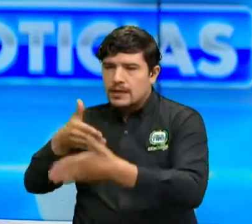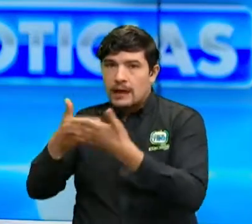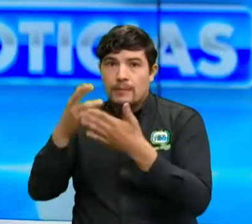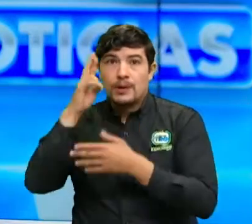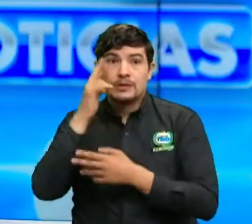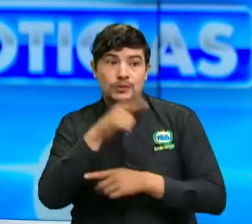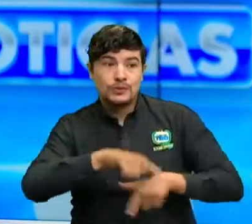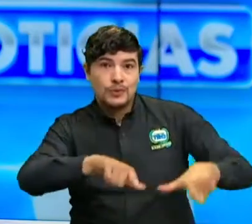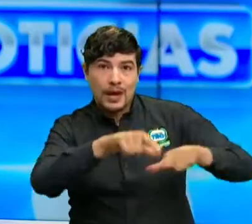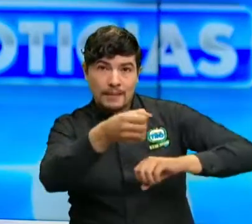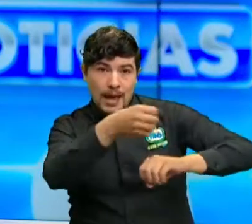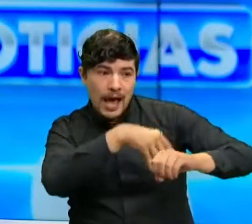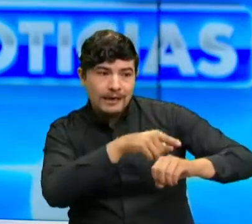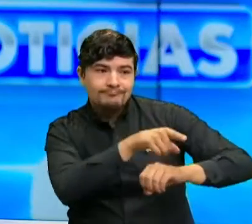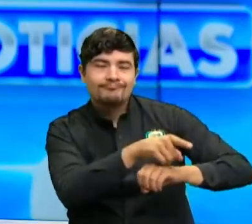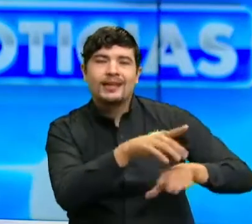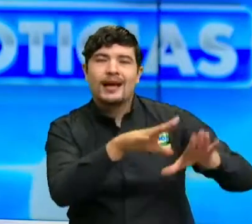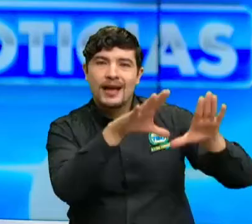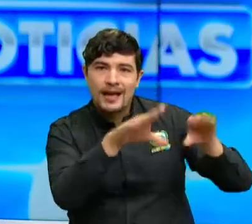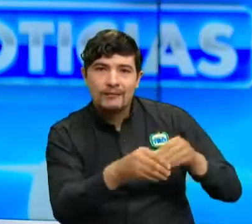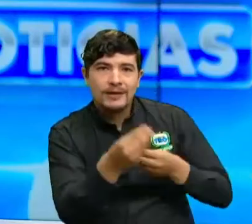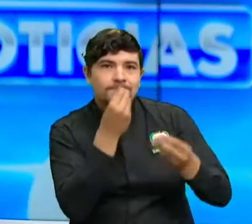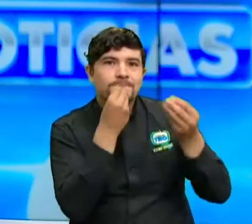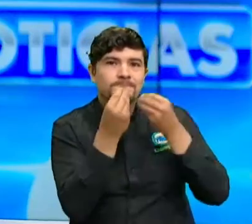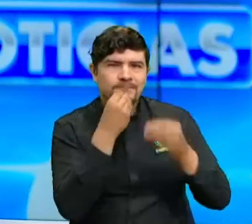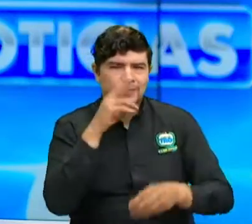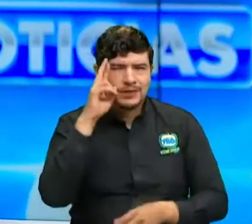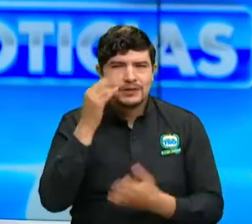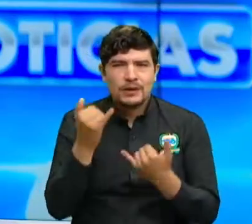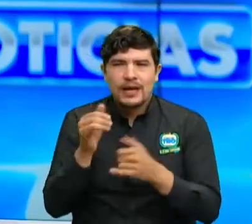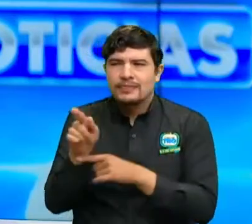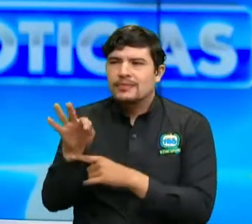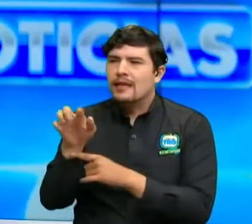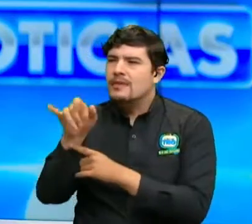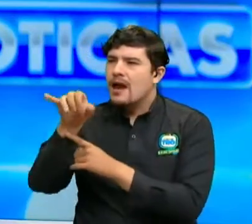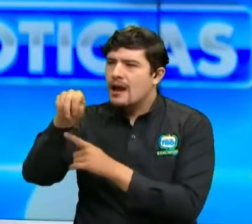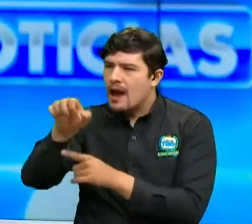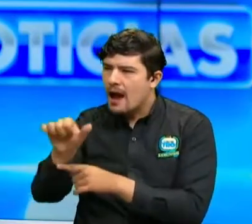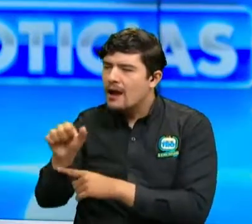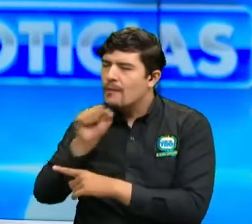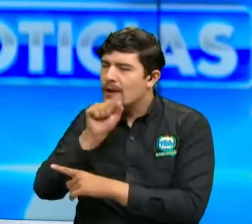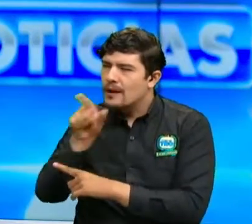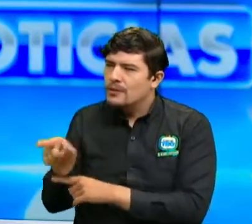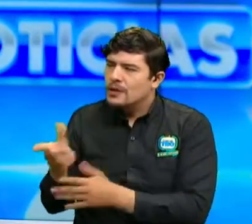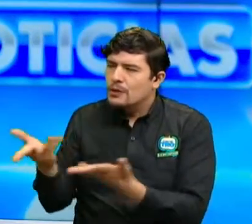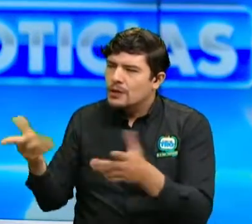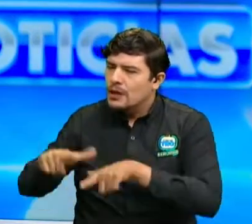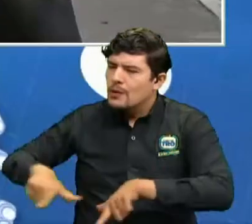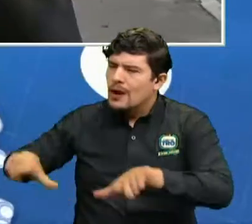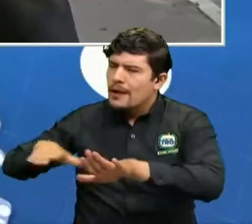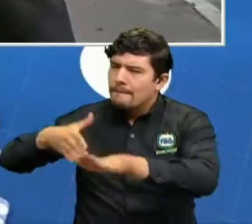registrarse desabastecimiento de varios productos. Tatiana García, buenas tardes. ¿Dónde se registran estos bloqueos?